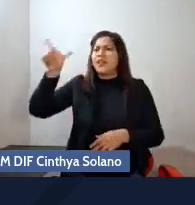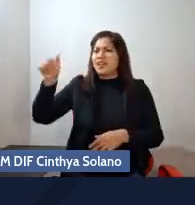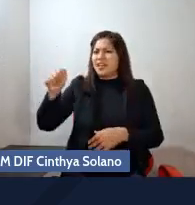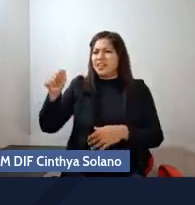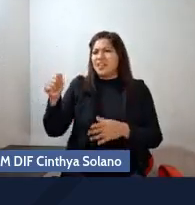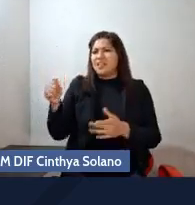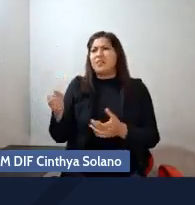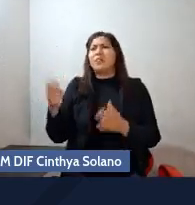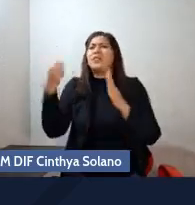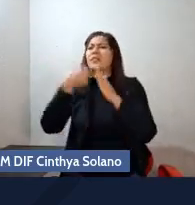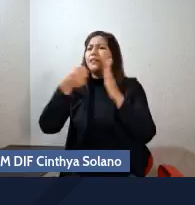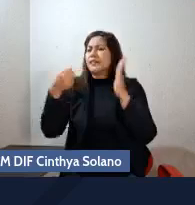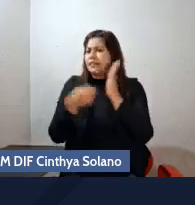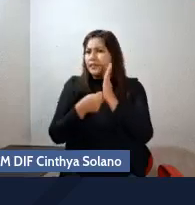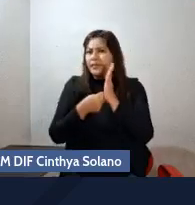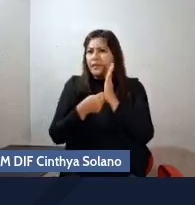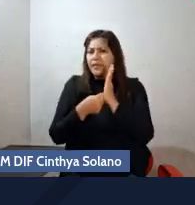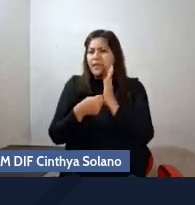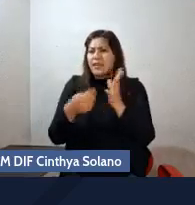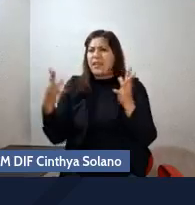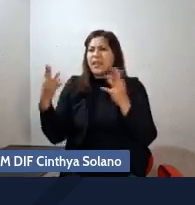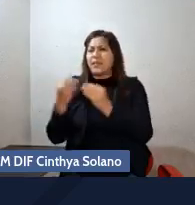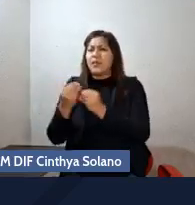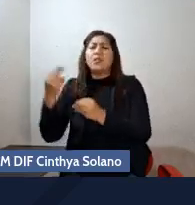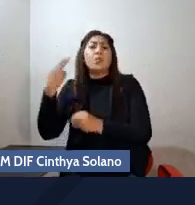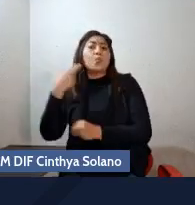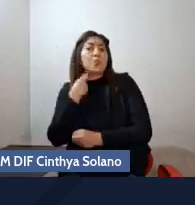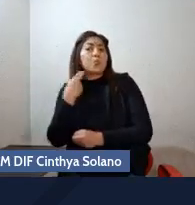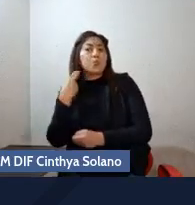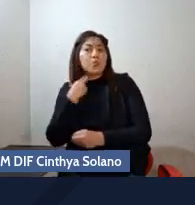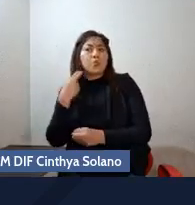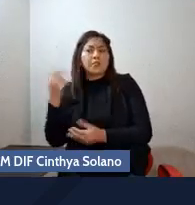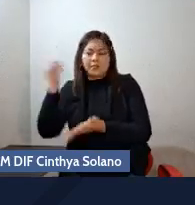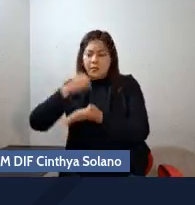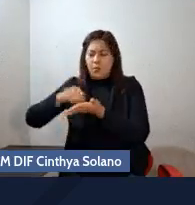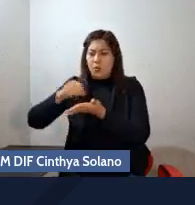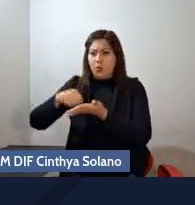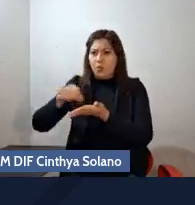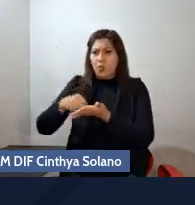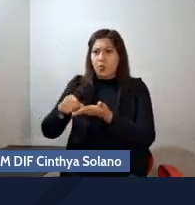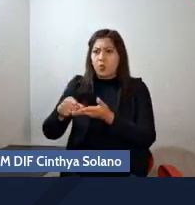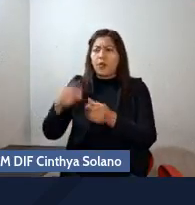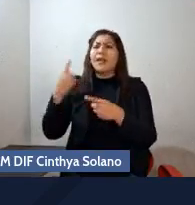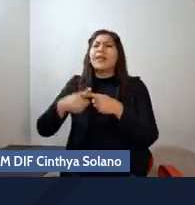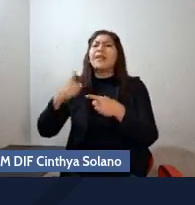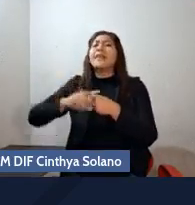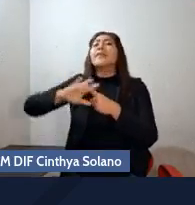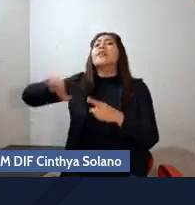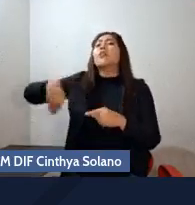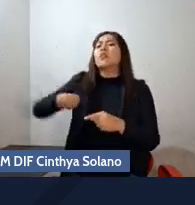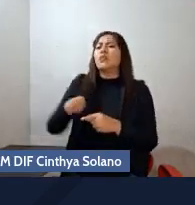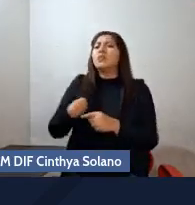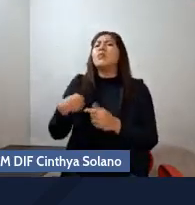con el notario, aquí es, ¿quién lo debe guardar o dónde se debe guardar?